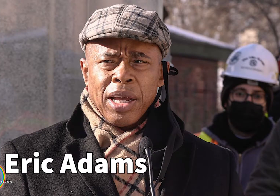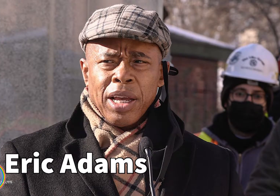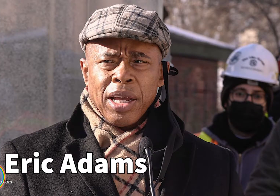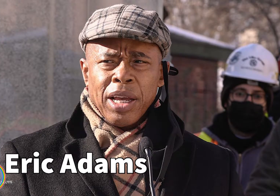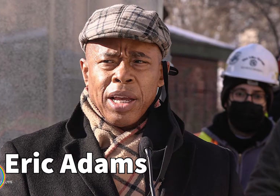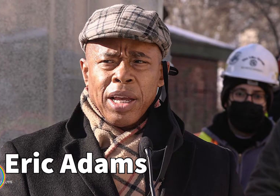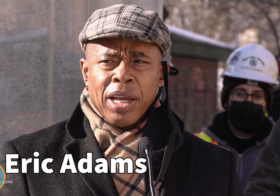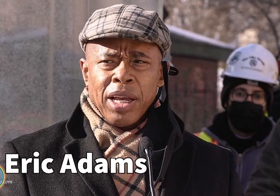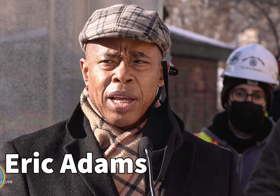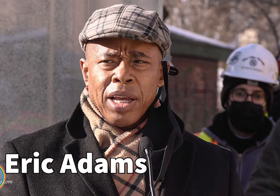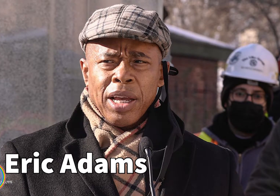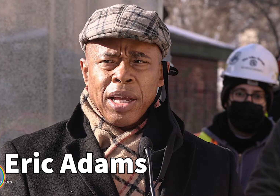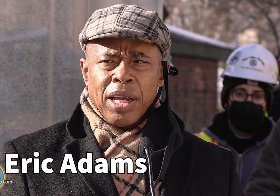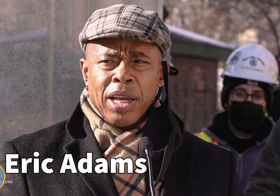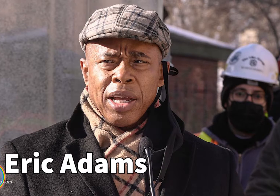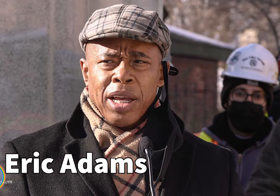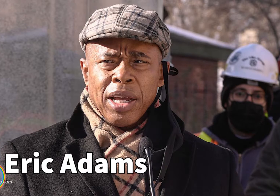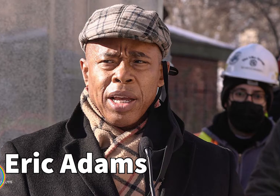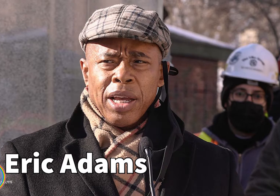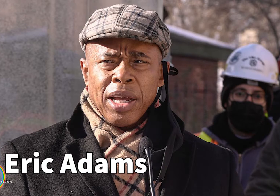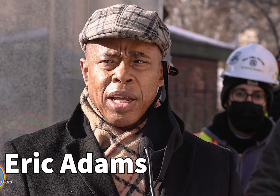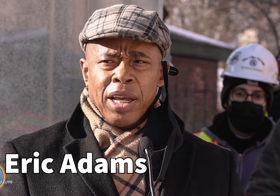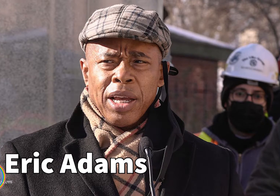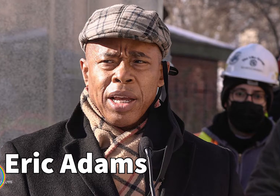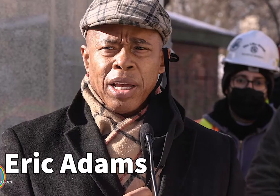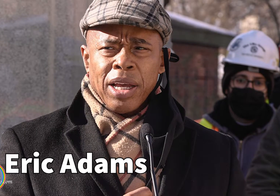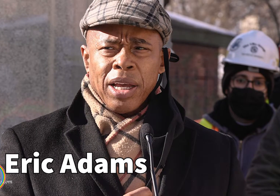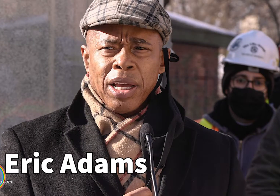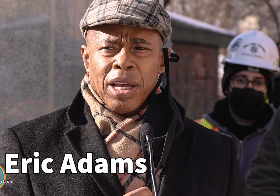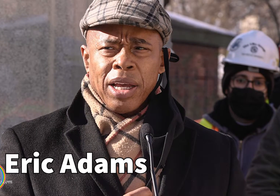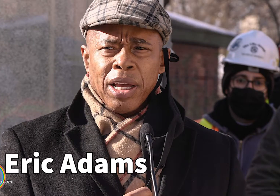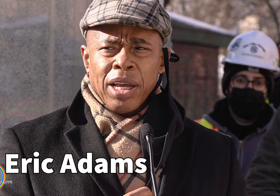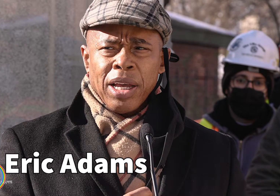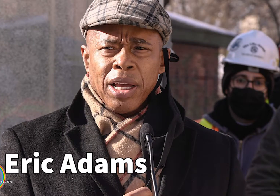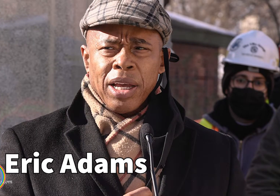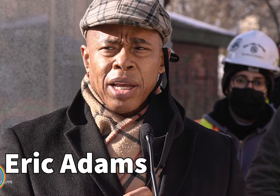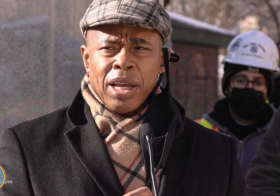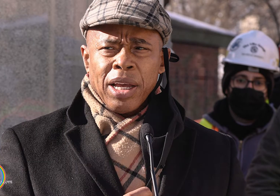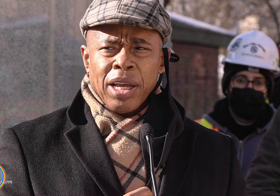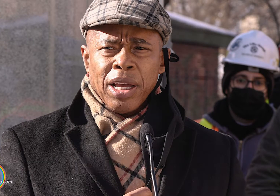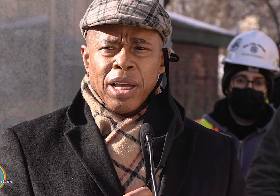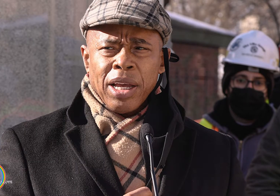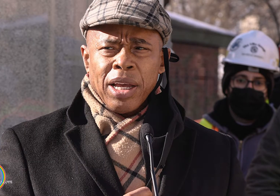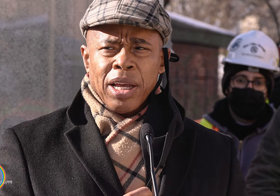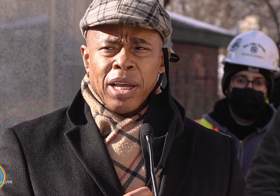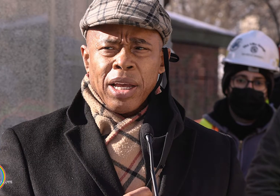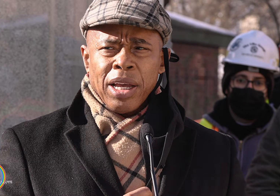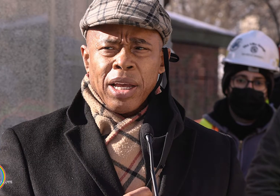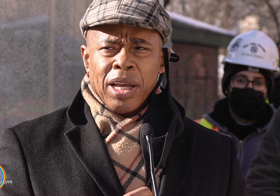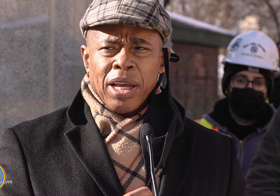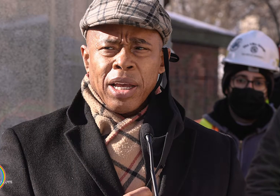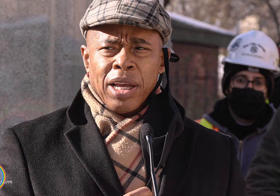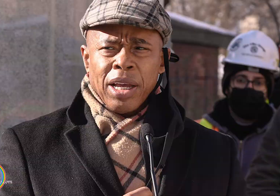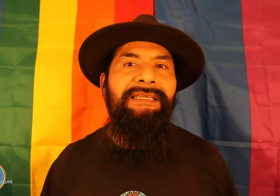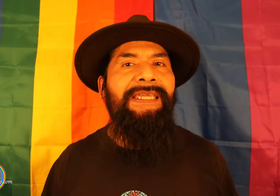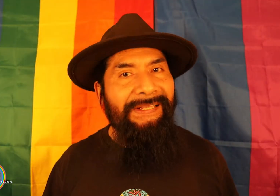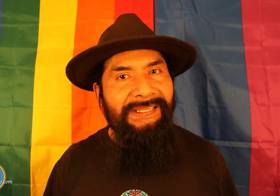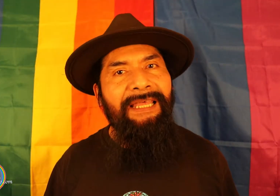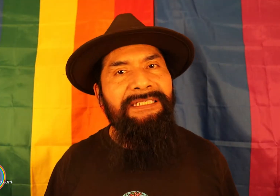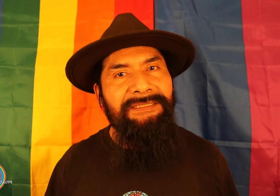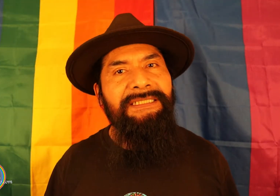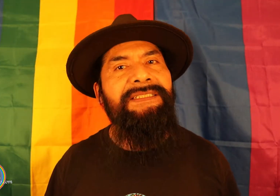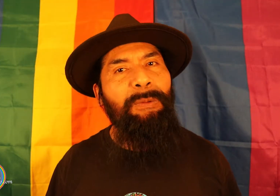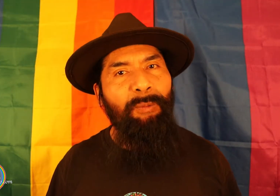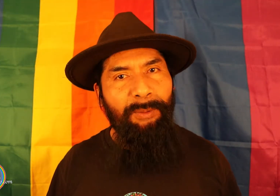el demócrata corrupto, sionista y mentiroso Eri Adams.